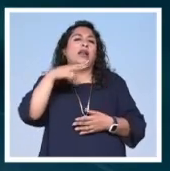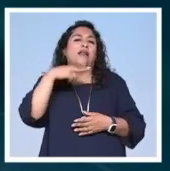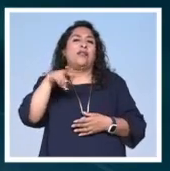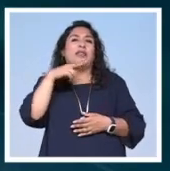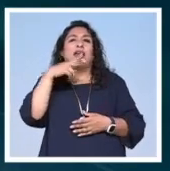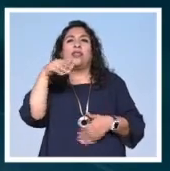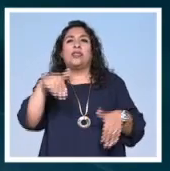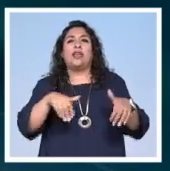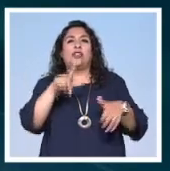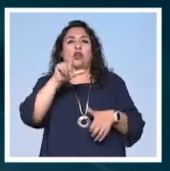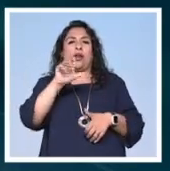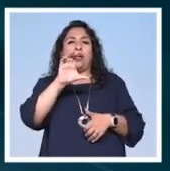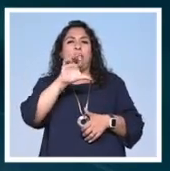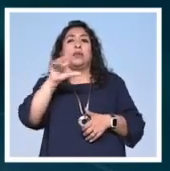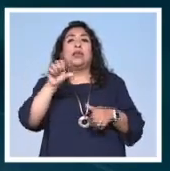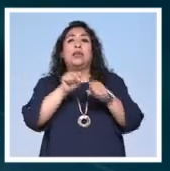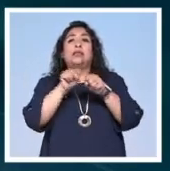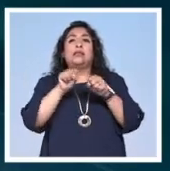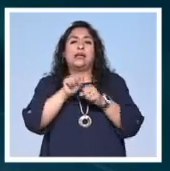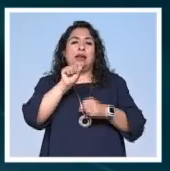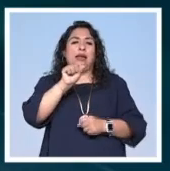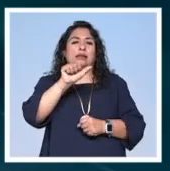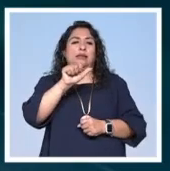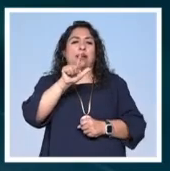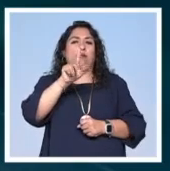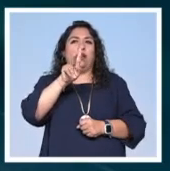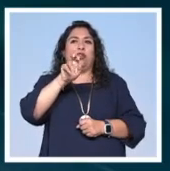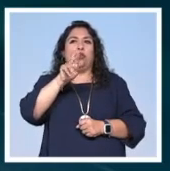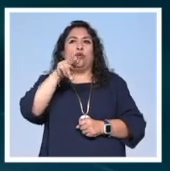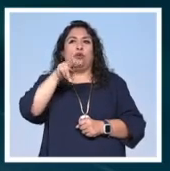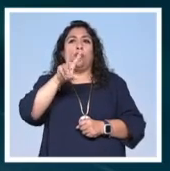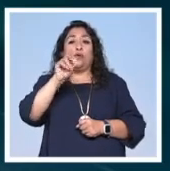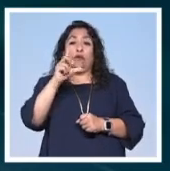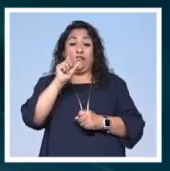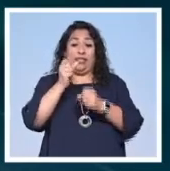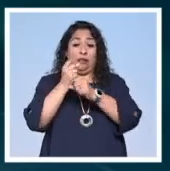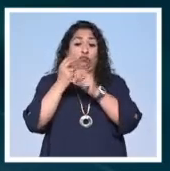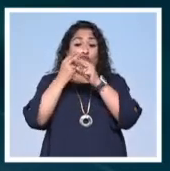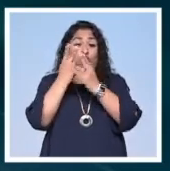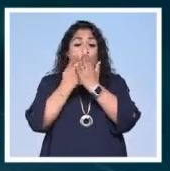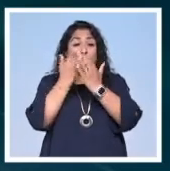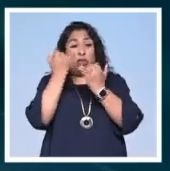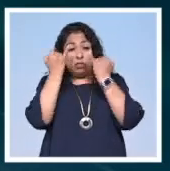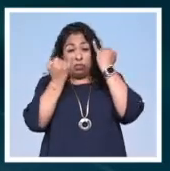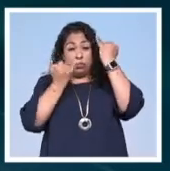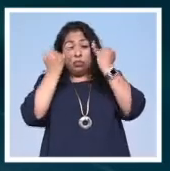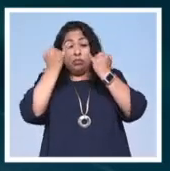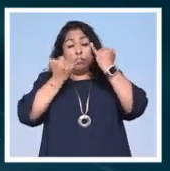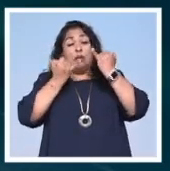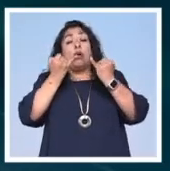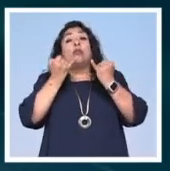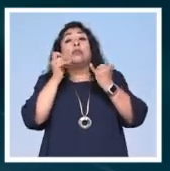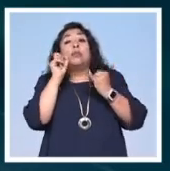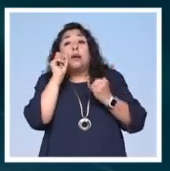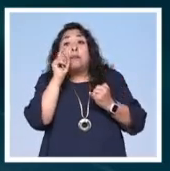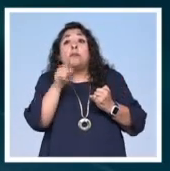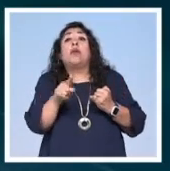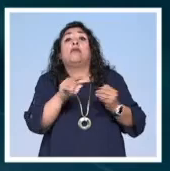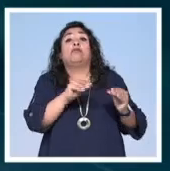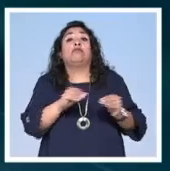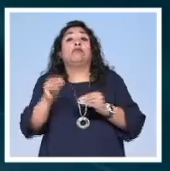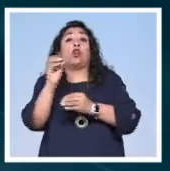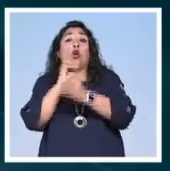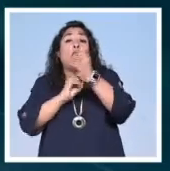teatro la capilla y la sala Salvador novo 20 años de un proyecto que además de estimular la creación dramática también la lleva a